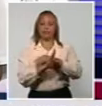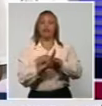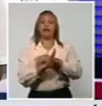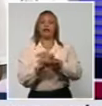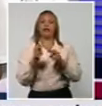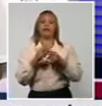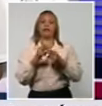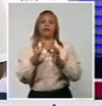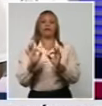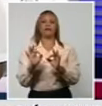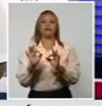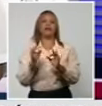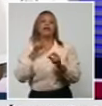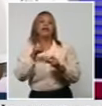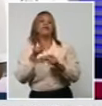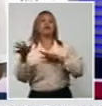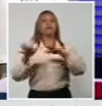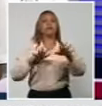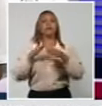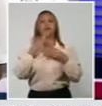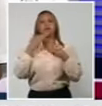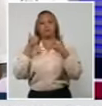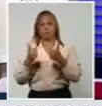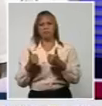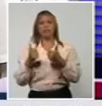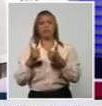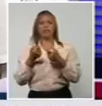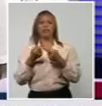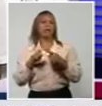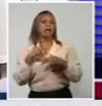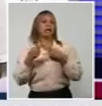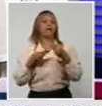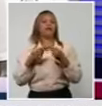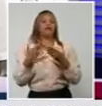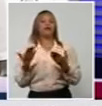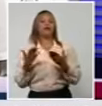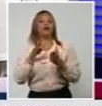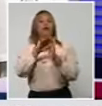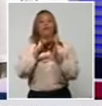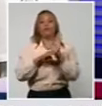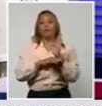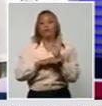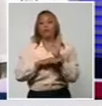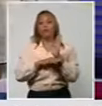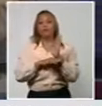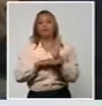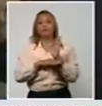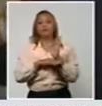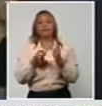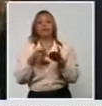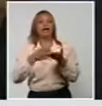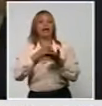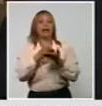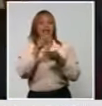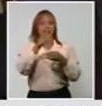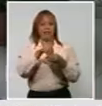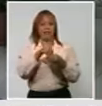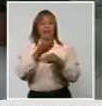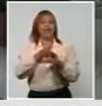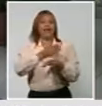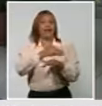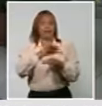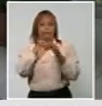han preparado mucho mejor. Los protocolos, como te decía, dentro de los protocolos que ya existía